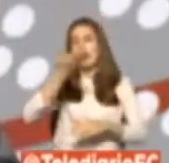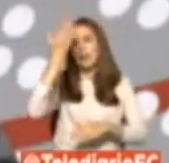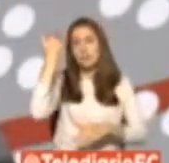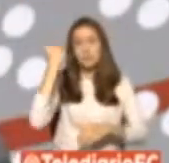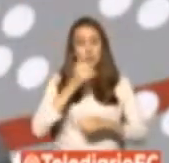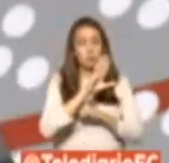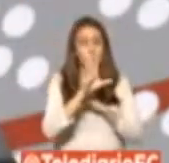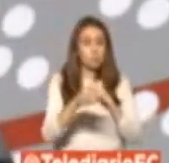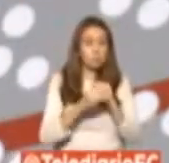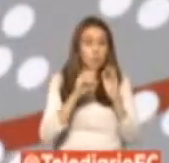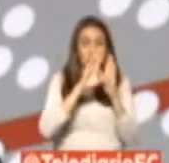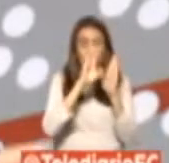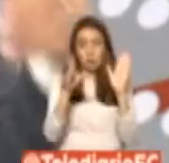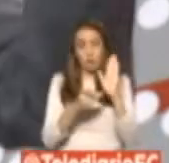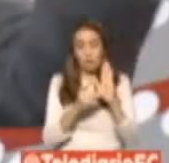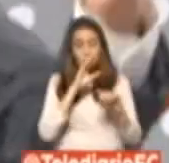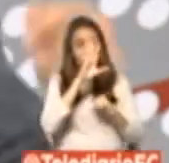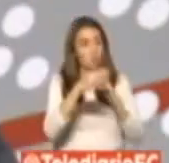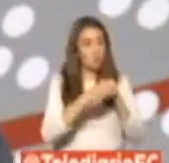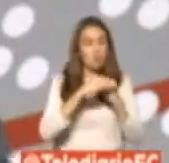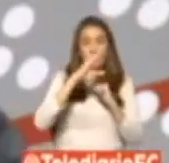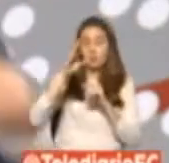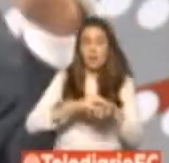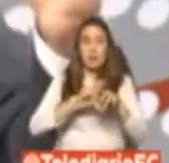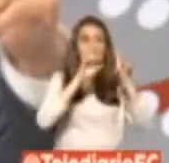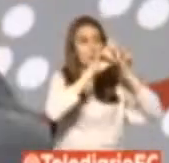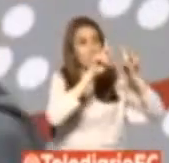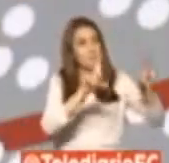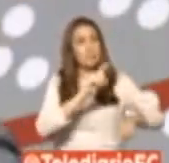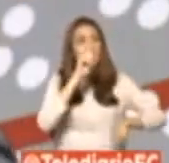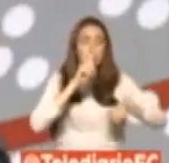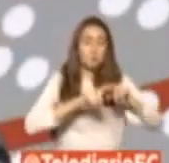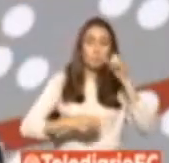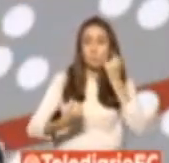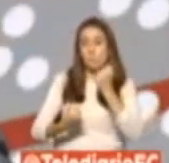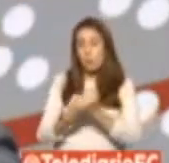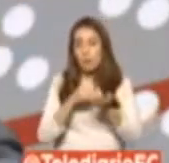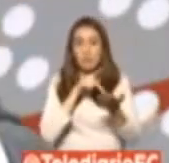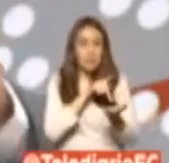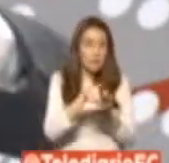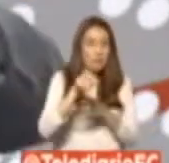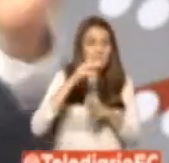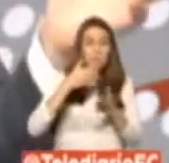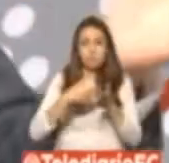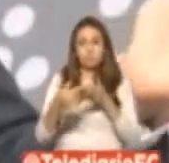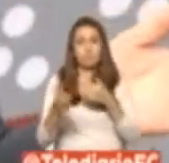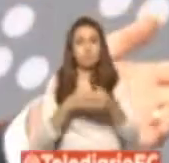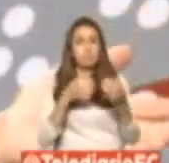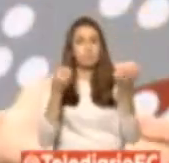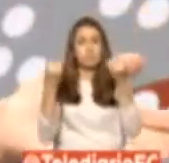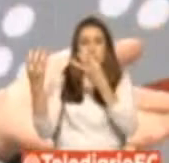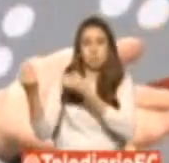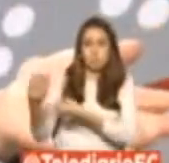apostos cuando se crearon el código de la democracia, que las empresas no pueden apostar, que ni se puede.